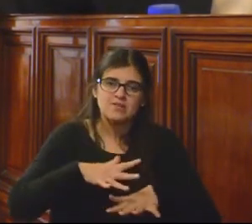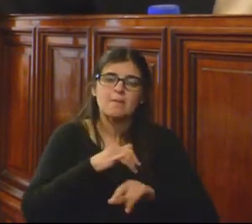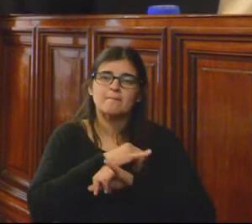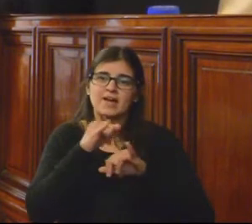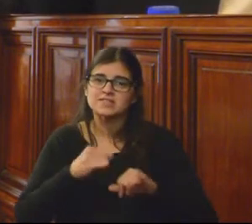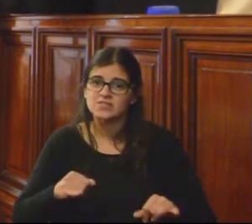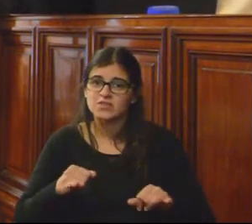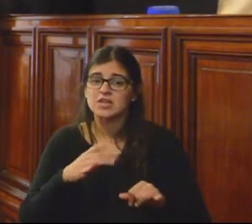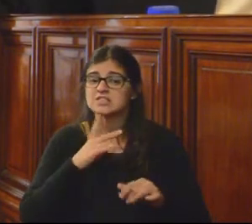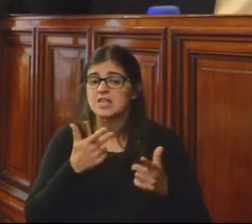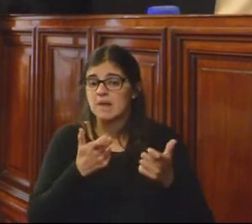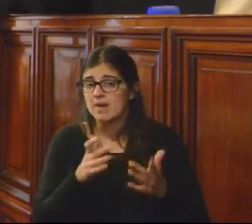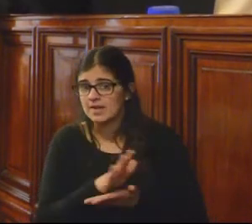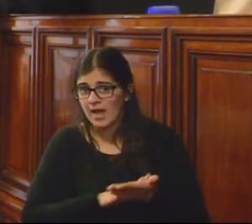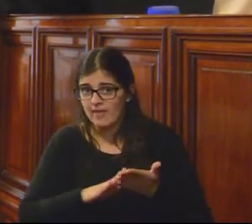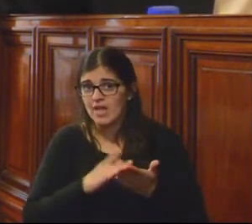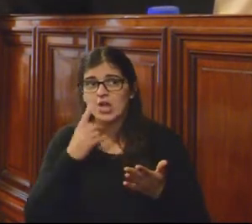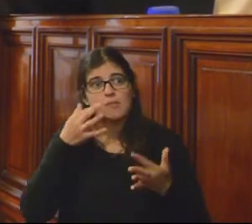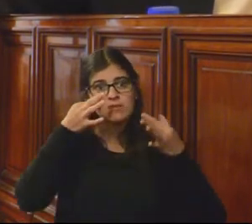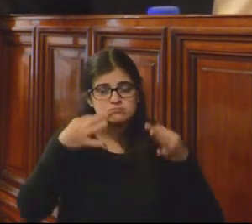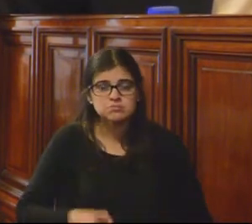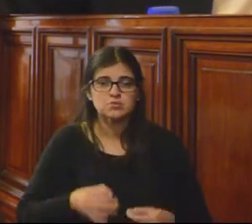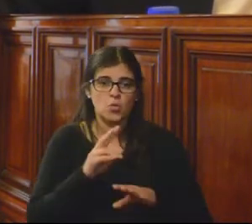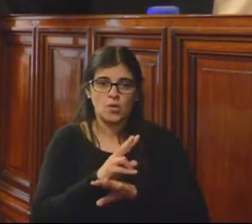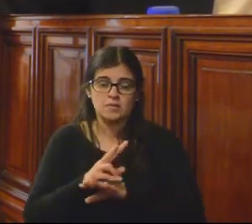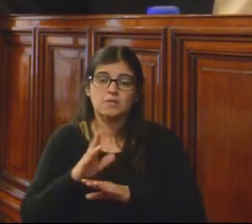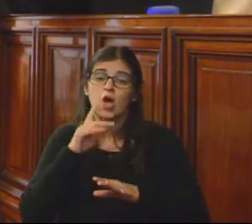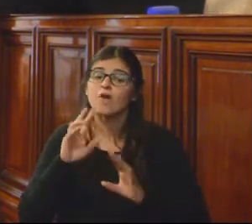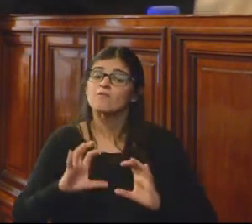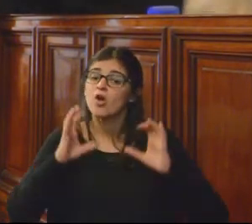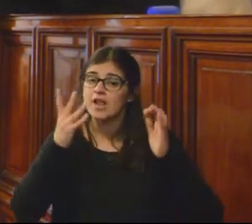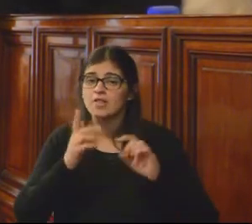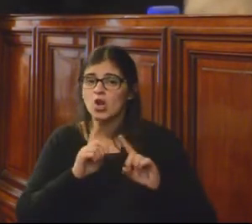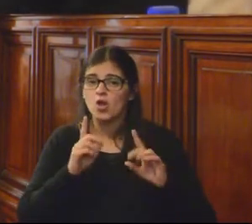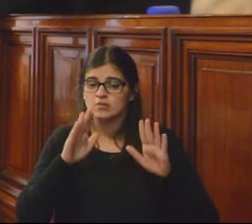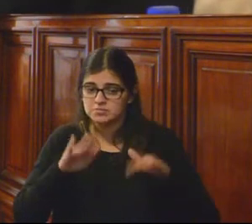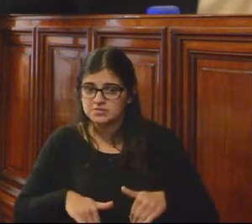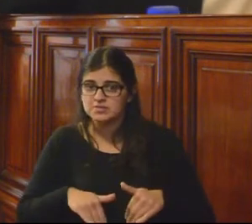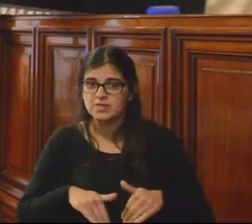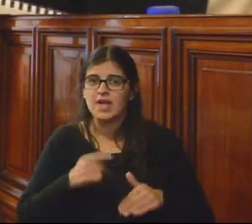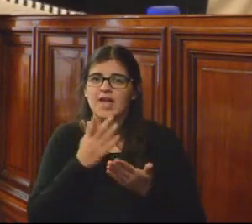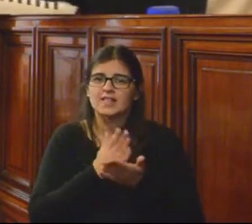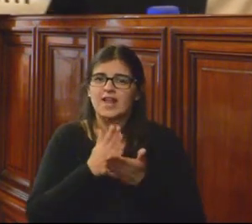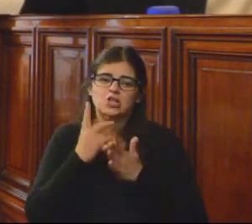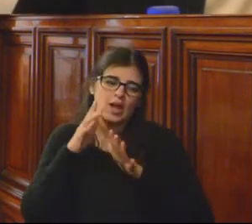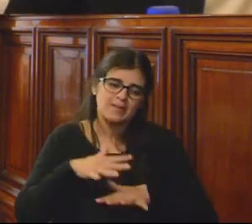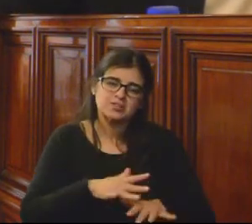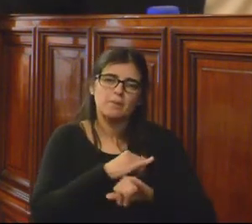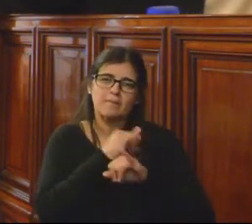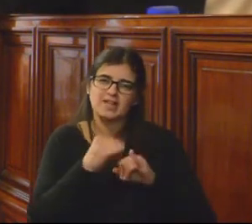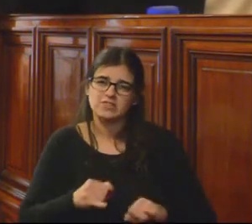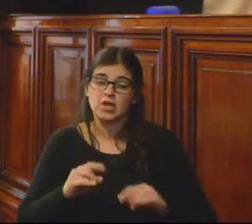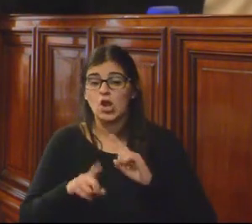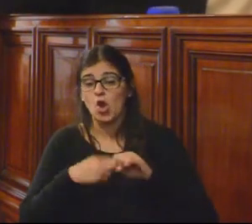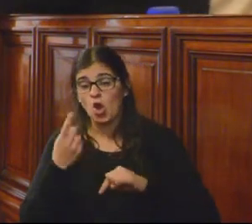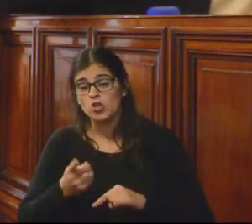pacífica y sin armas es plenamente garantizada. Las acciones violentas no configuran, como ya dijimos, el derecho a la manifestación pacífica. Lo otro